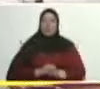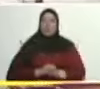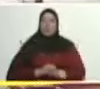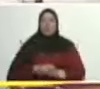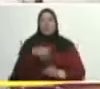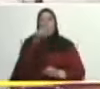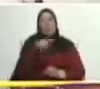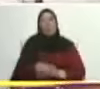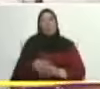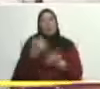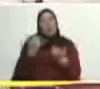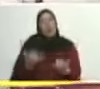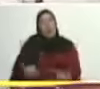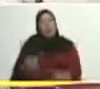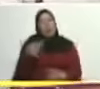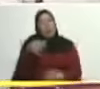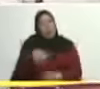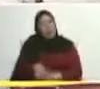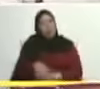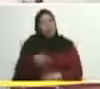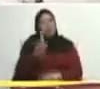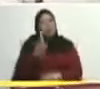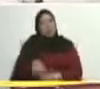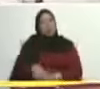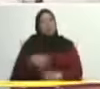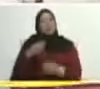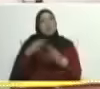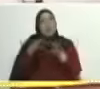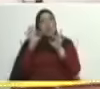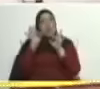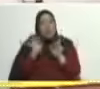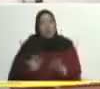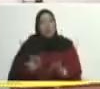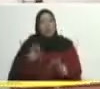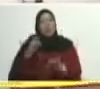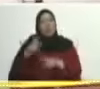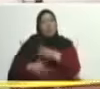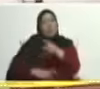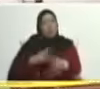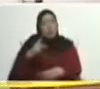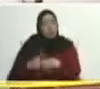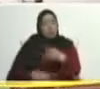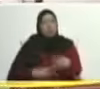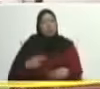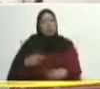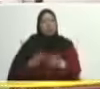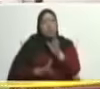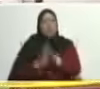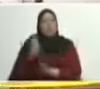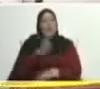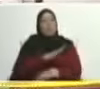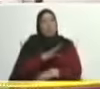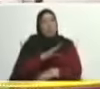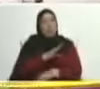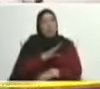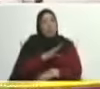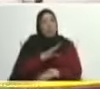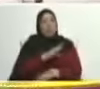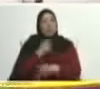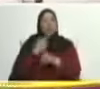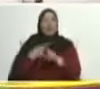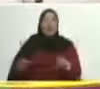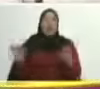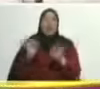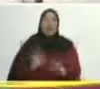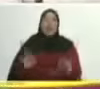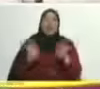Y hoy, aún hoy, vamos a paso seguro, progresivo, de recuperación propia, pero aún hoy